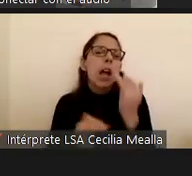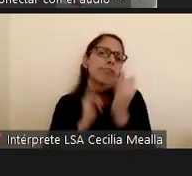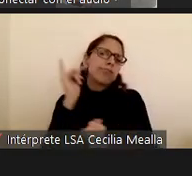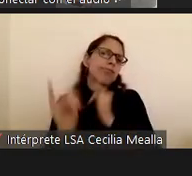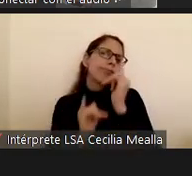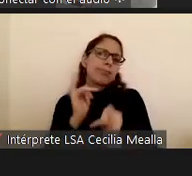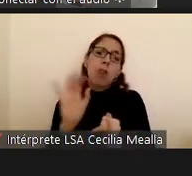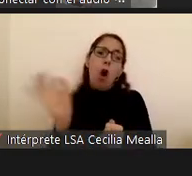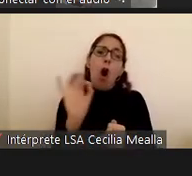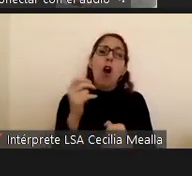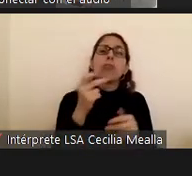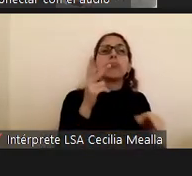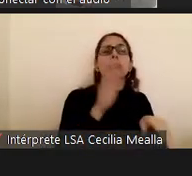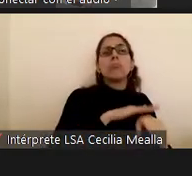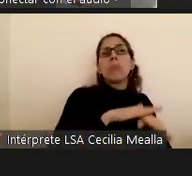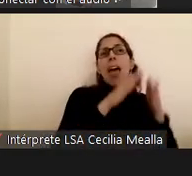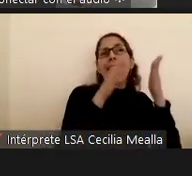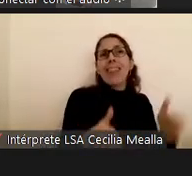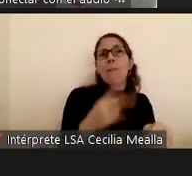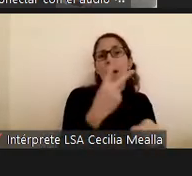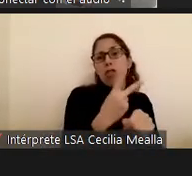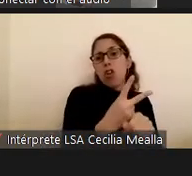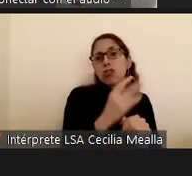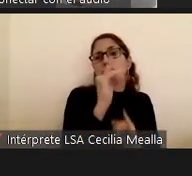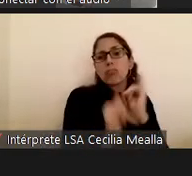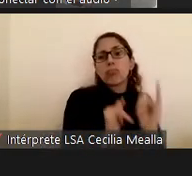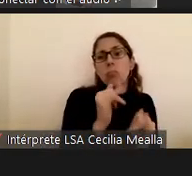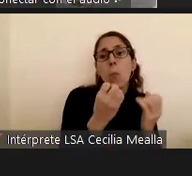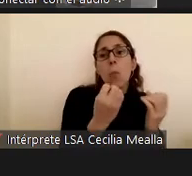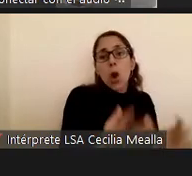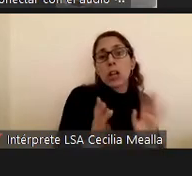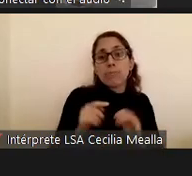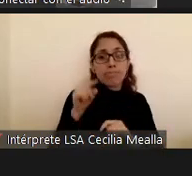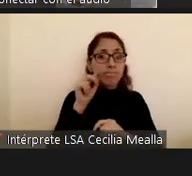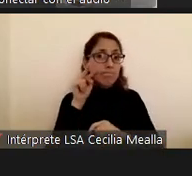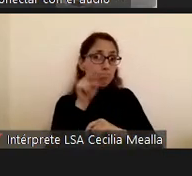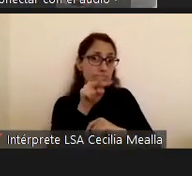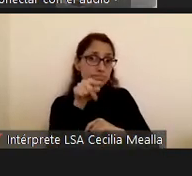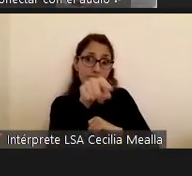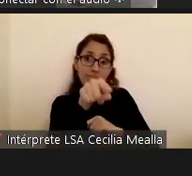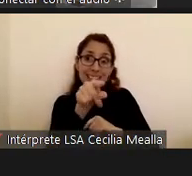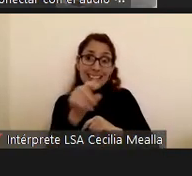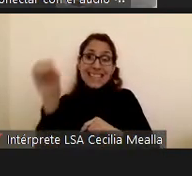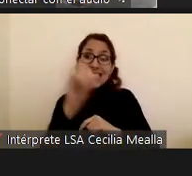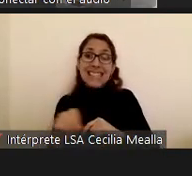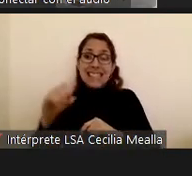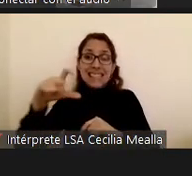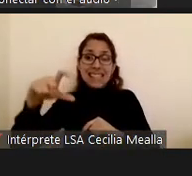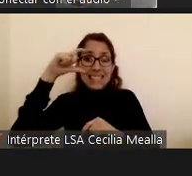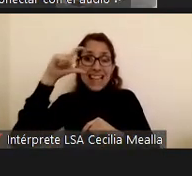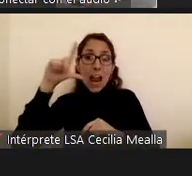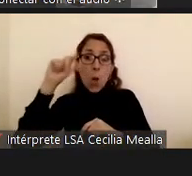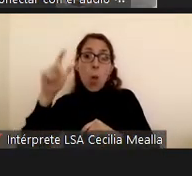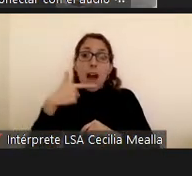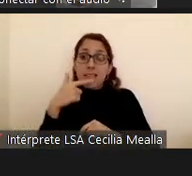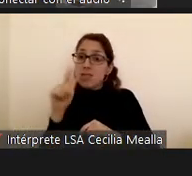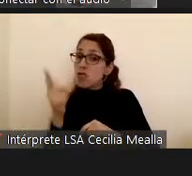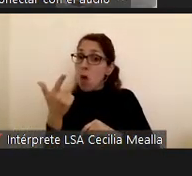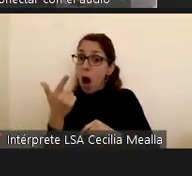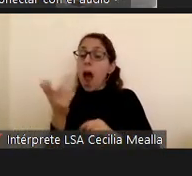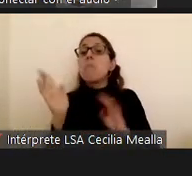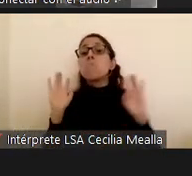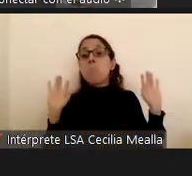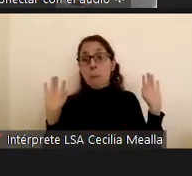veo células, podría decir, o que si es el paso 3 está contaminado, y si no, pondría, digamos,